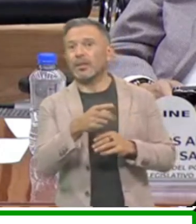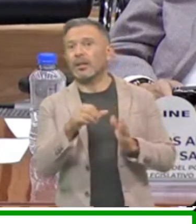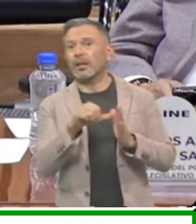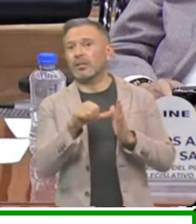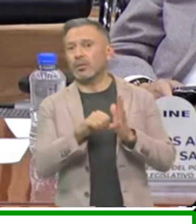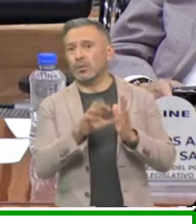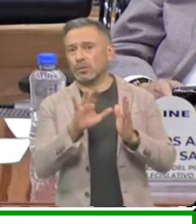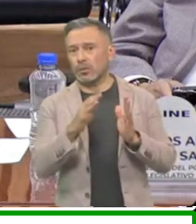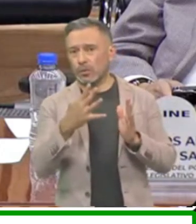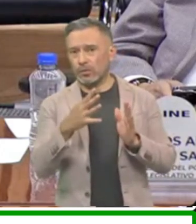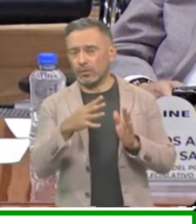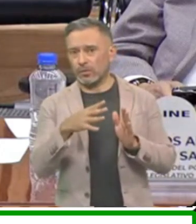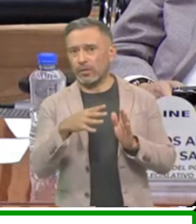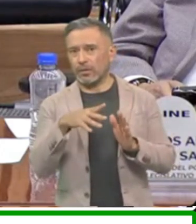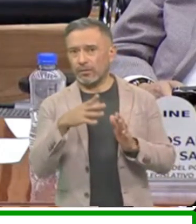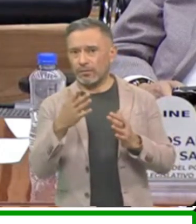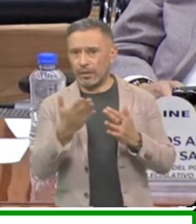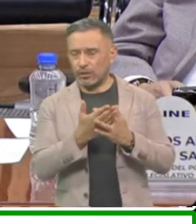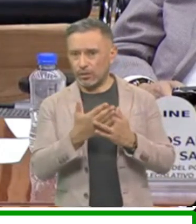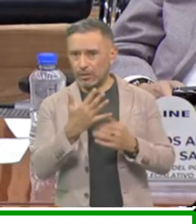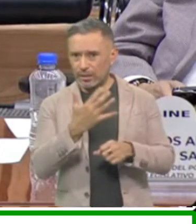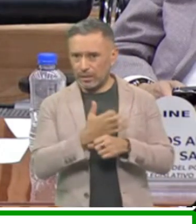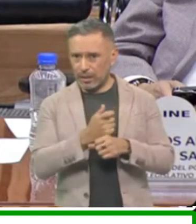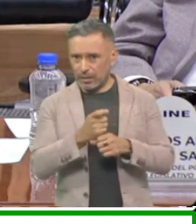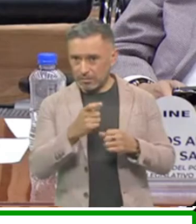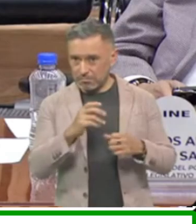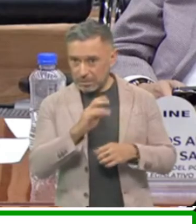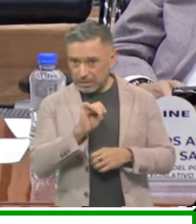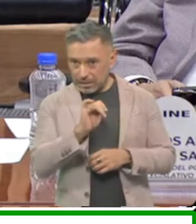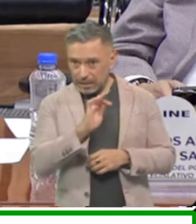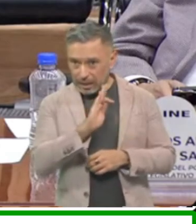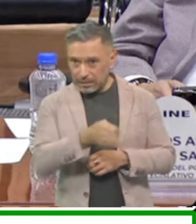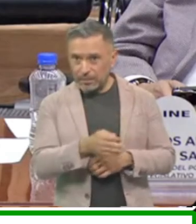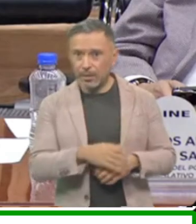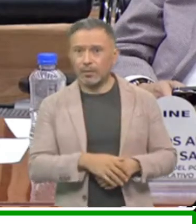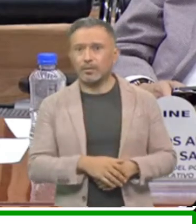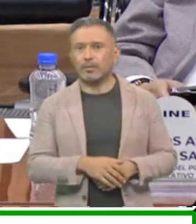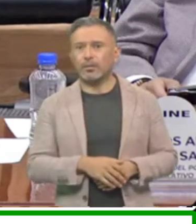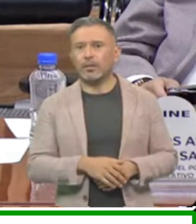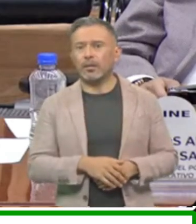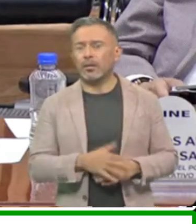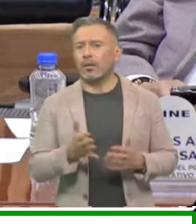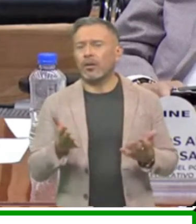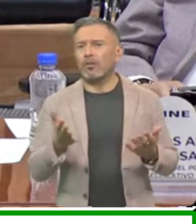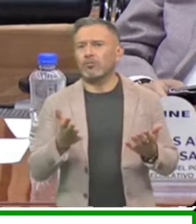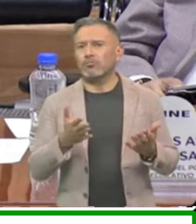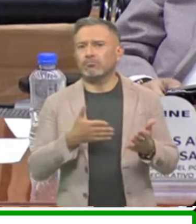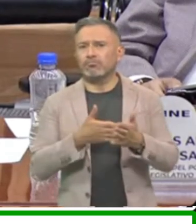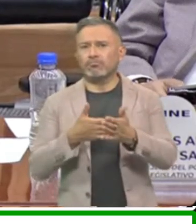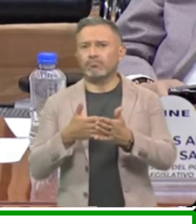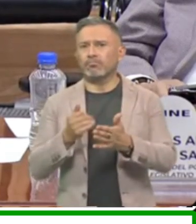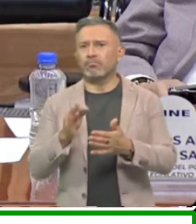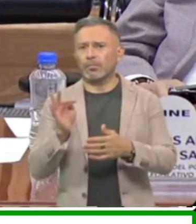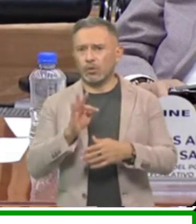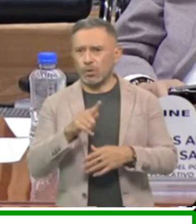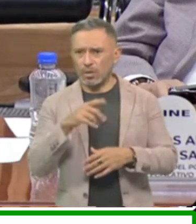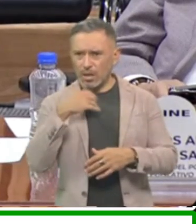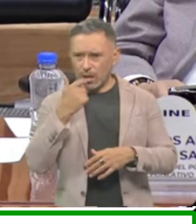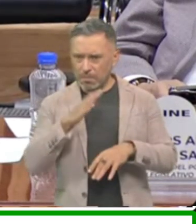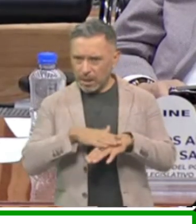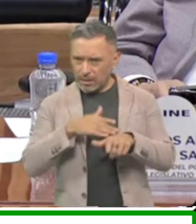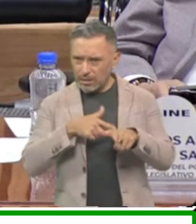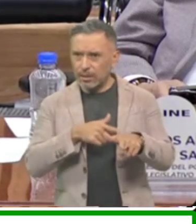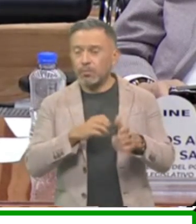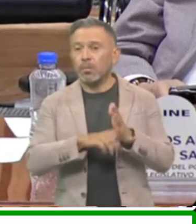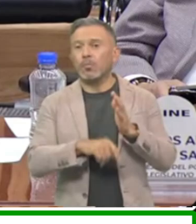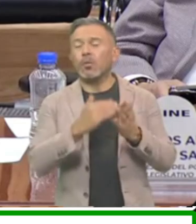artículo 54, nada iba a obstaculizar o a detener que quieran extenderla, por ejemplo, a